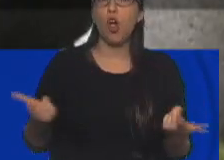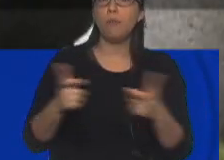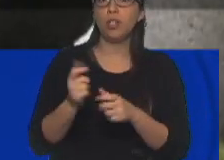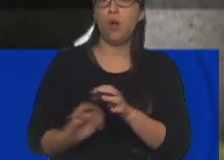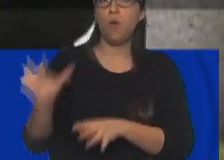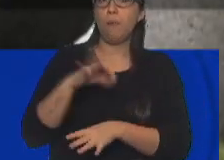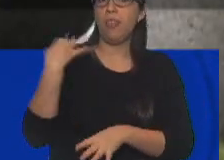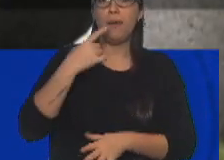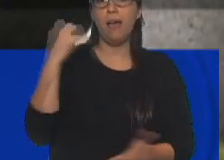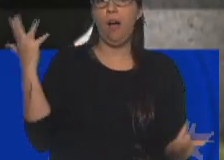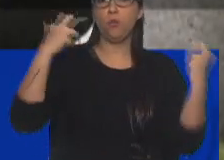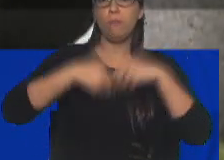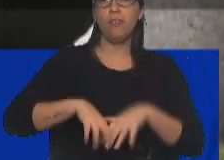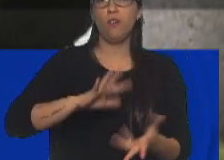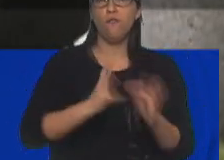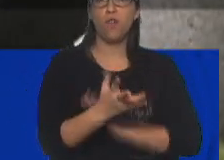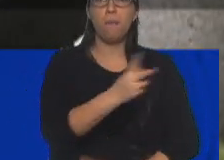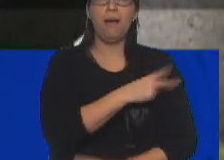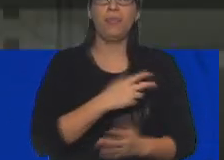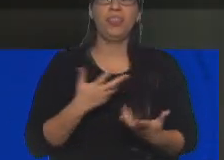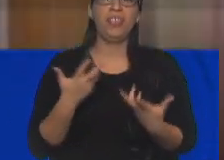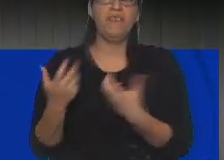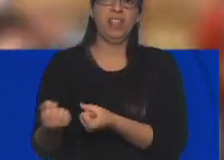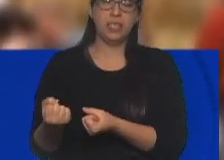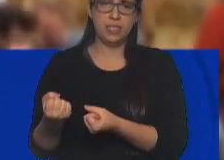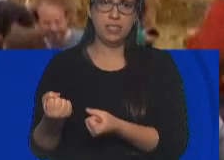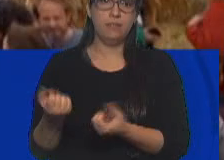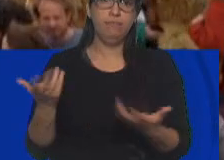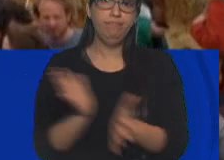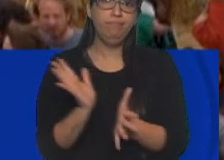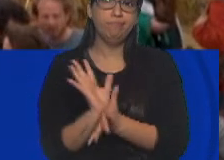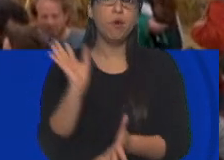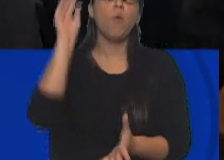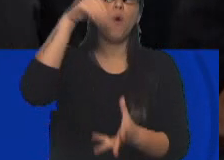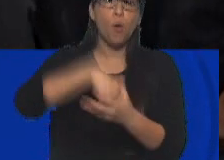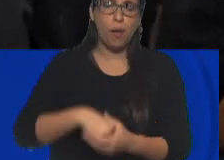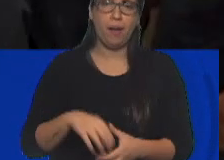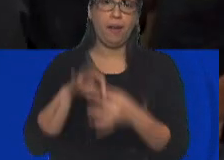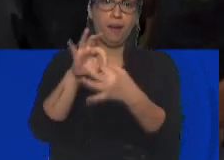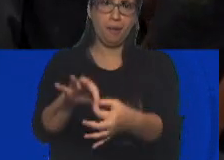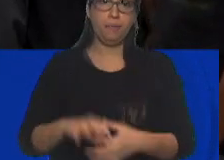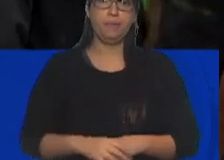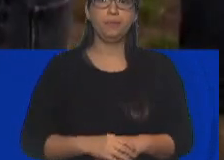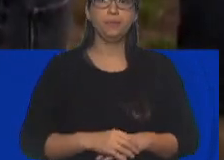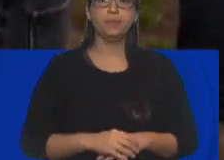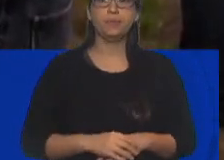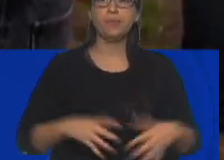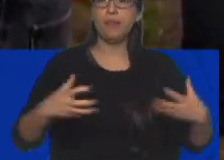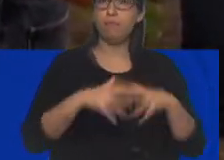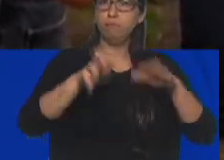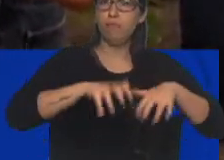Europejska natychmiast wprowadzała mechanizmy obronne, czyli z powrotem nakładała cła. Además de las reticencias de los sectores agropecuarios